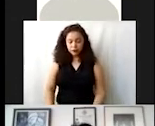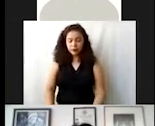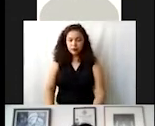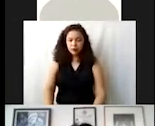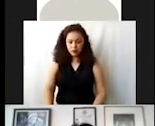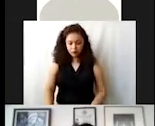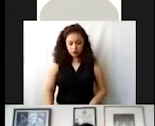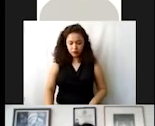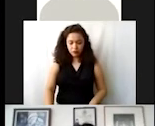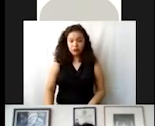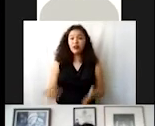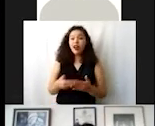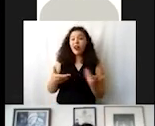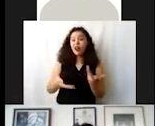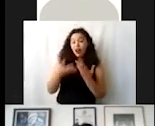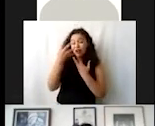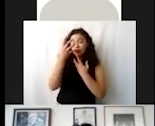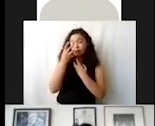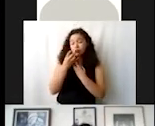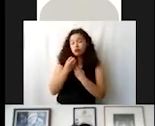Ahora les veo muy tristes,